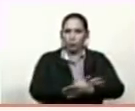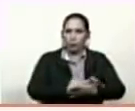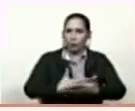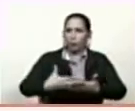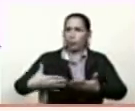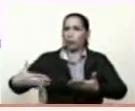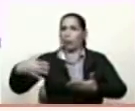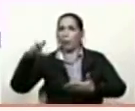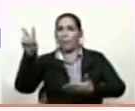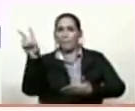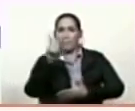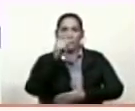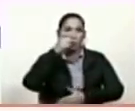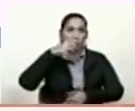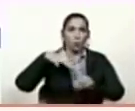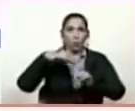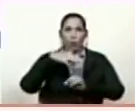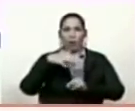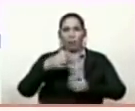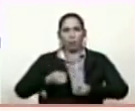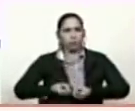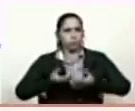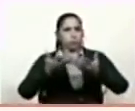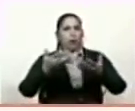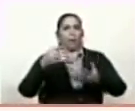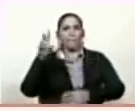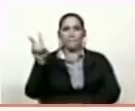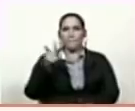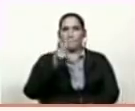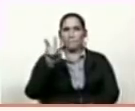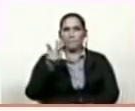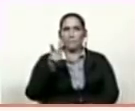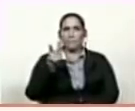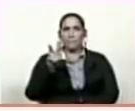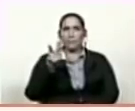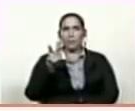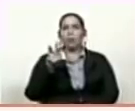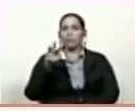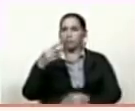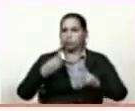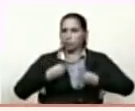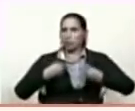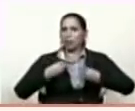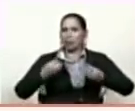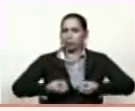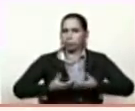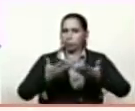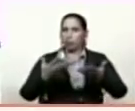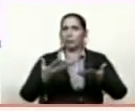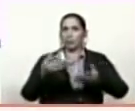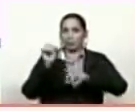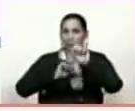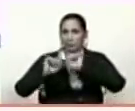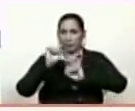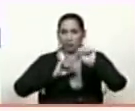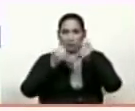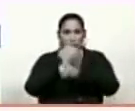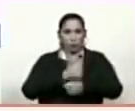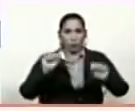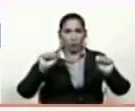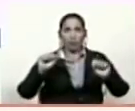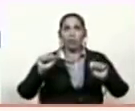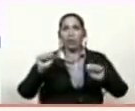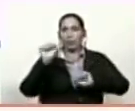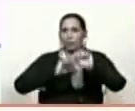mártires que ofrendaron su vida en la defensa de la Constitución, en la defensa de la soberanía popular, en la defensa del comandante Chávez.